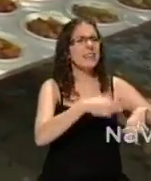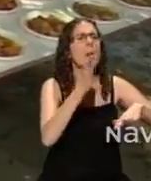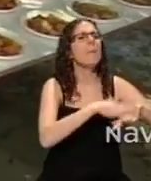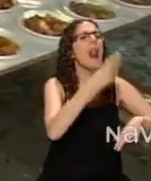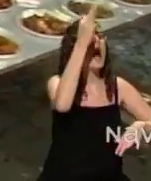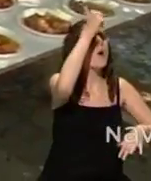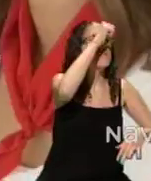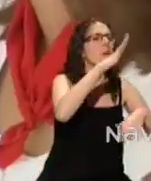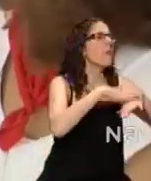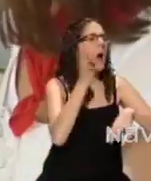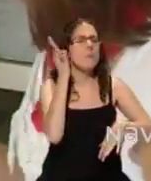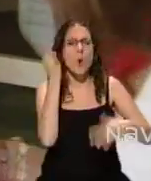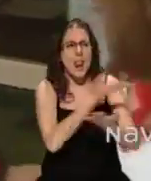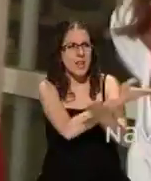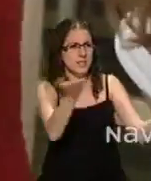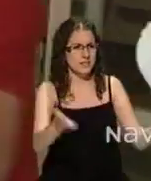para los hombres!